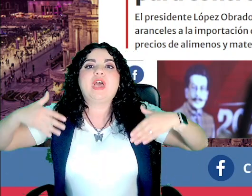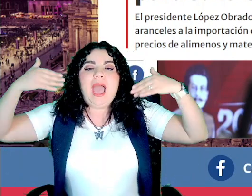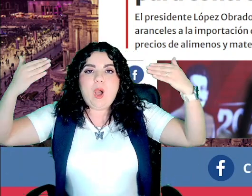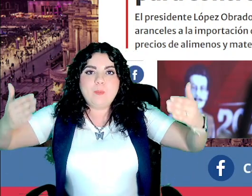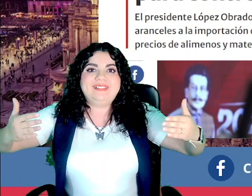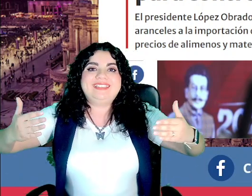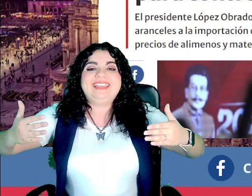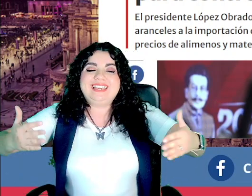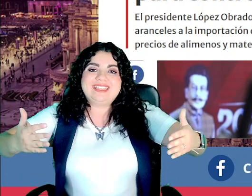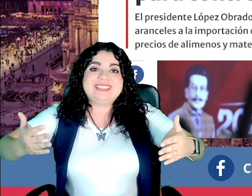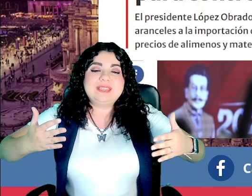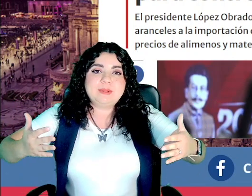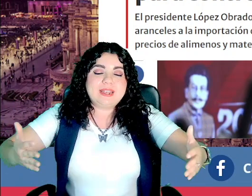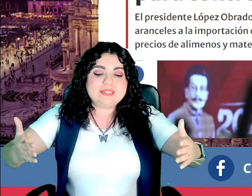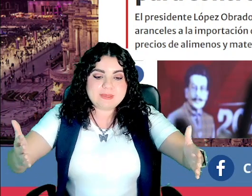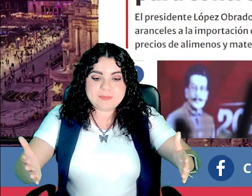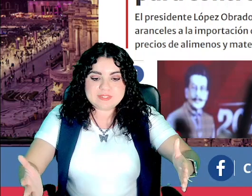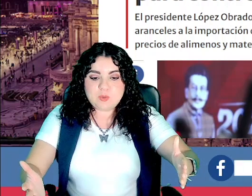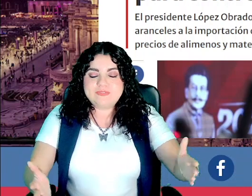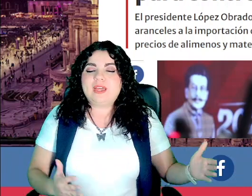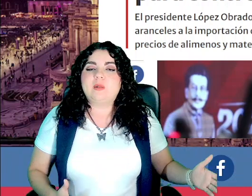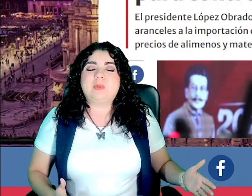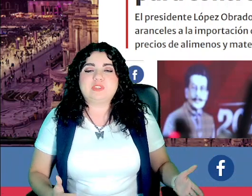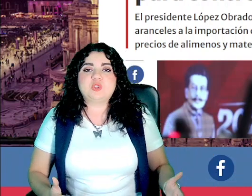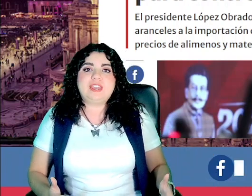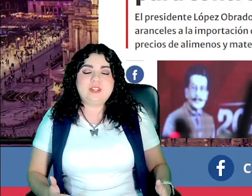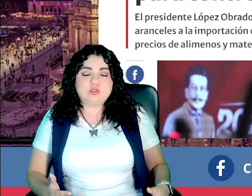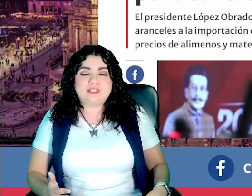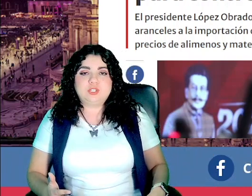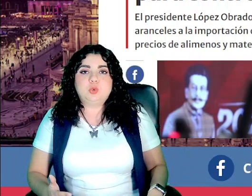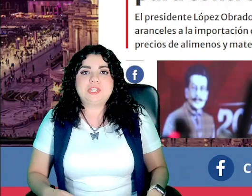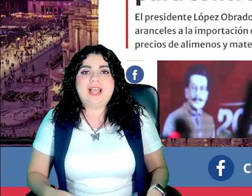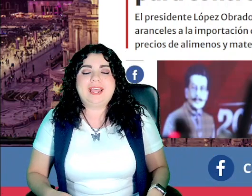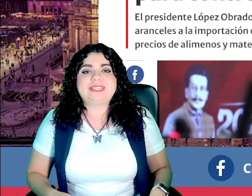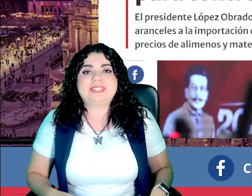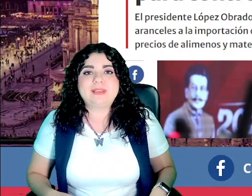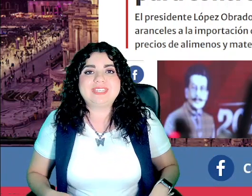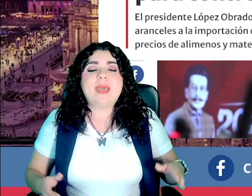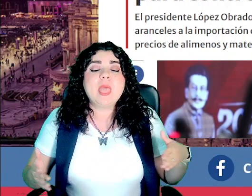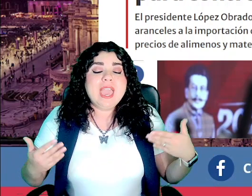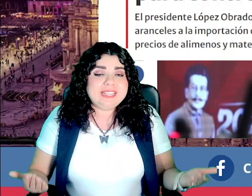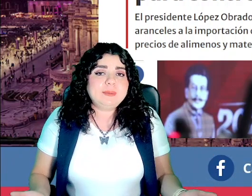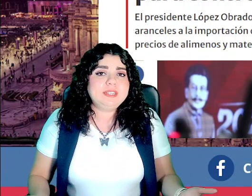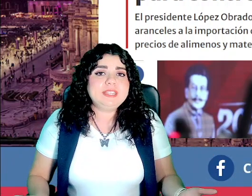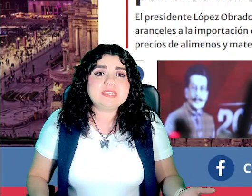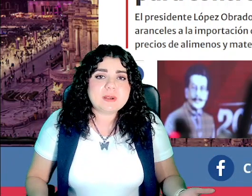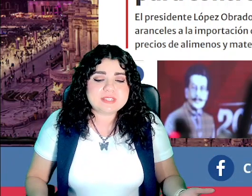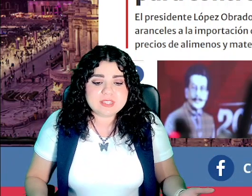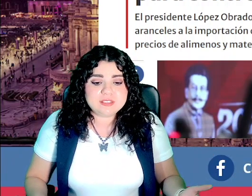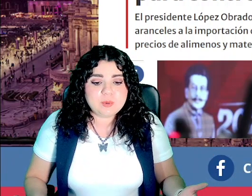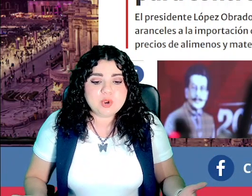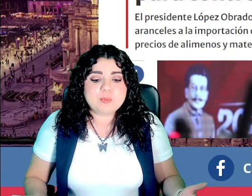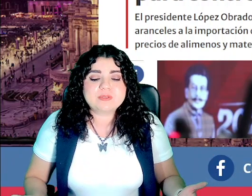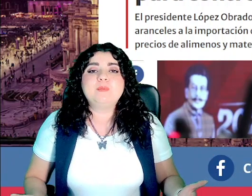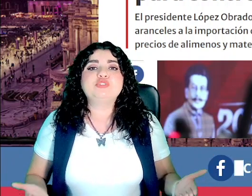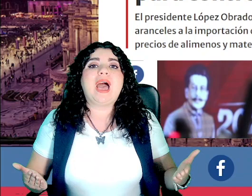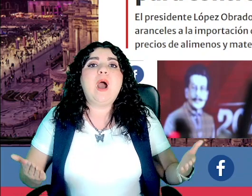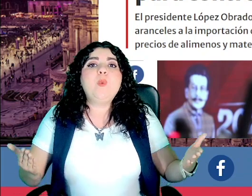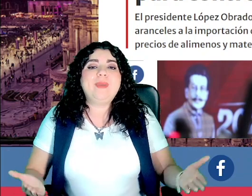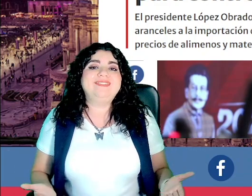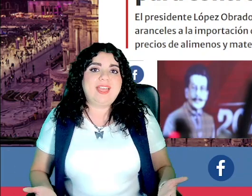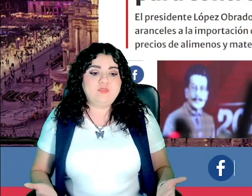precios aumenten y que de esta manera se empiece a aumentar el precio de los artículos de la canasta básica. Y también dice el presidente, bueno, pues